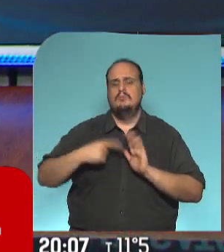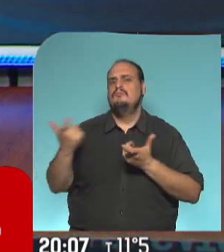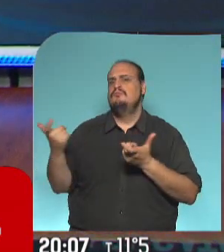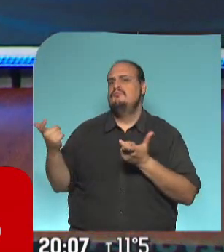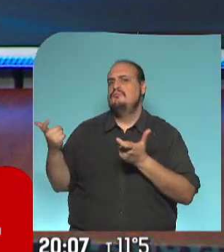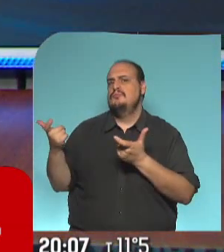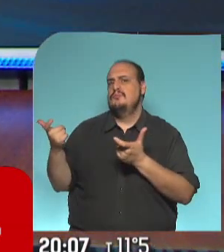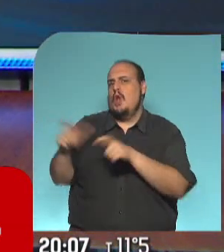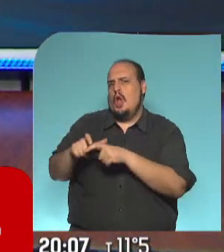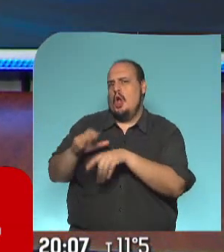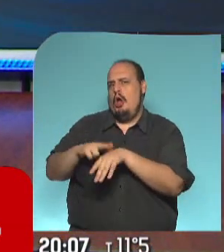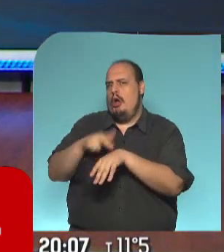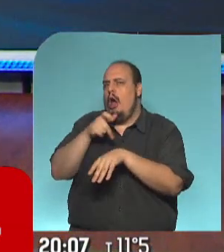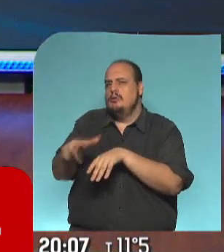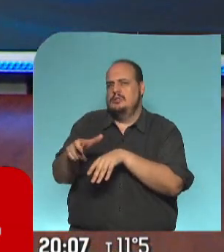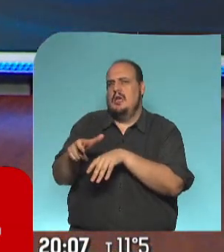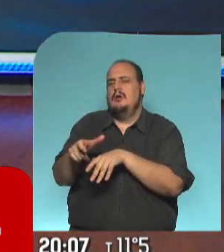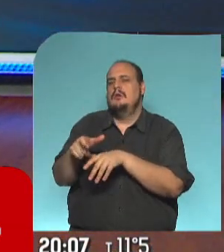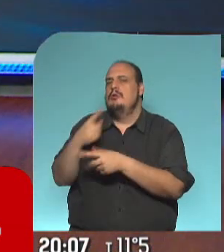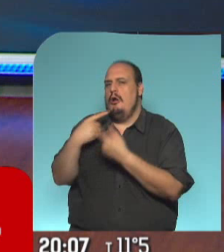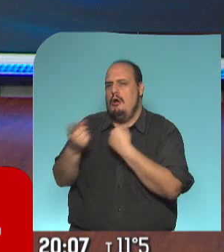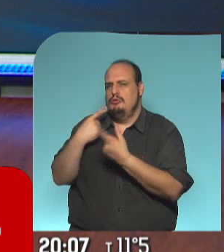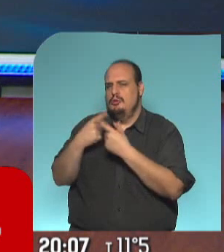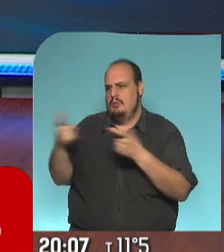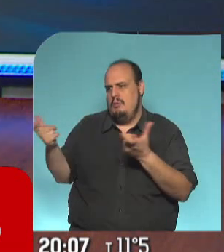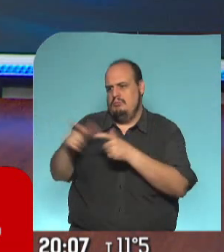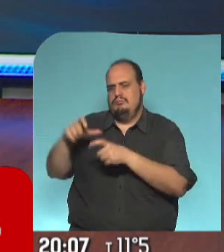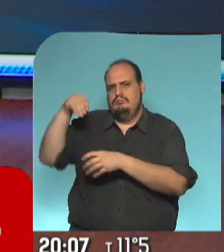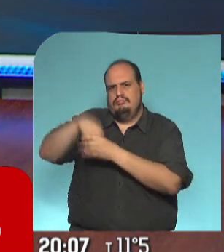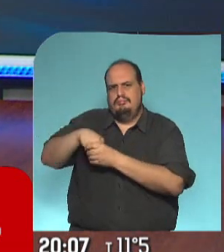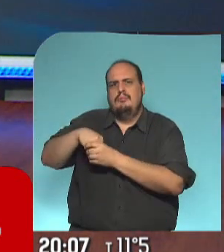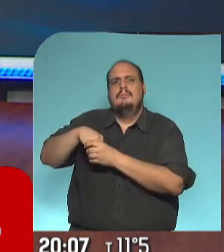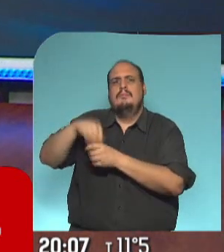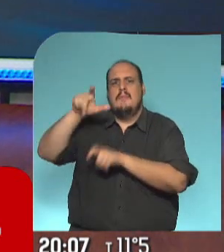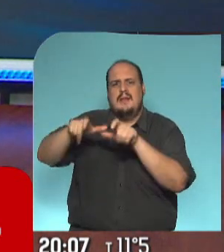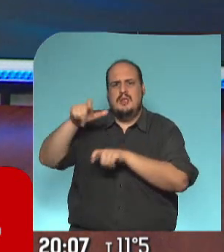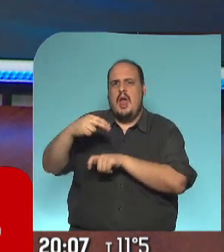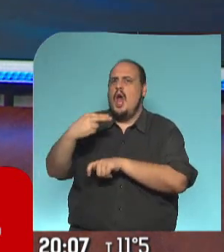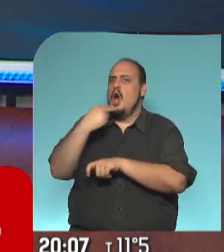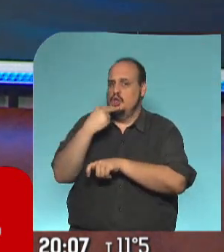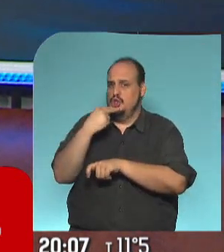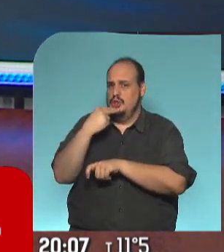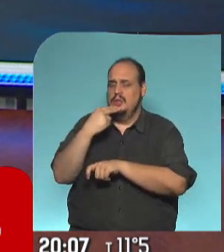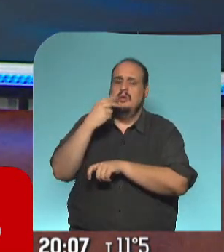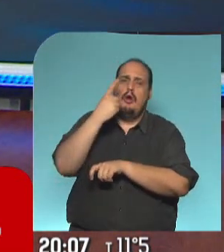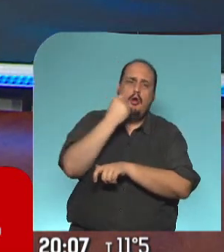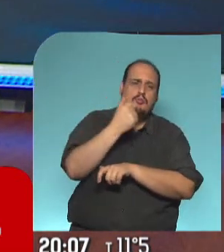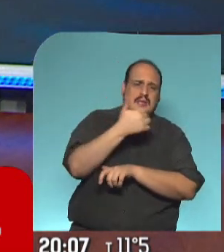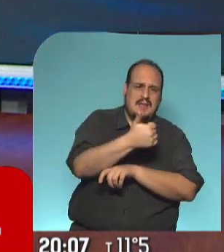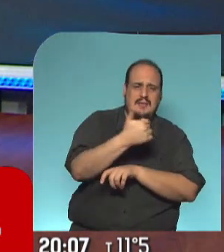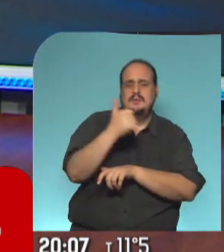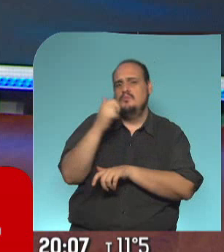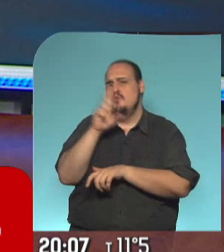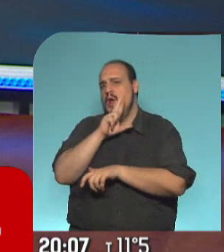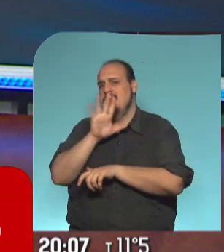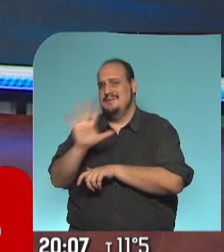nos mostraste las 11 personalidades de aquellos que van a aquellos y aquellas, 6 hombres, 5 mujeres, aquellos que van